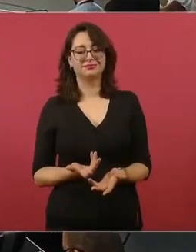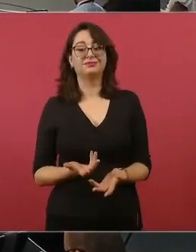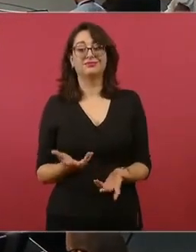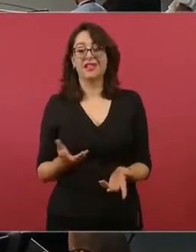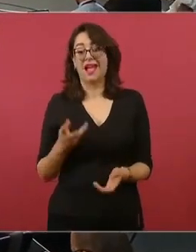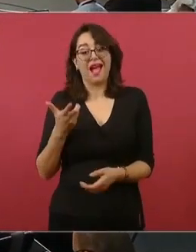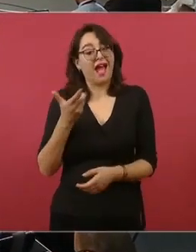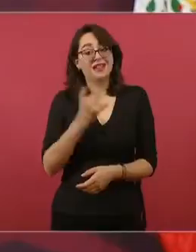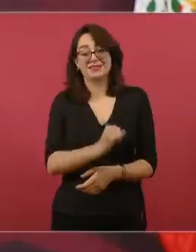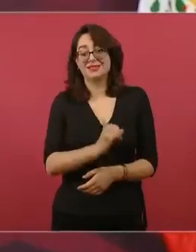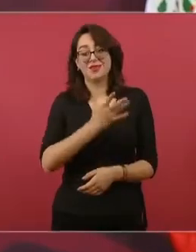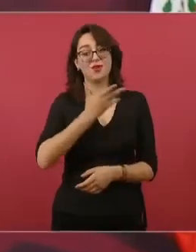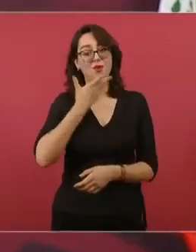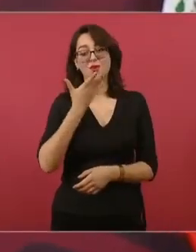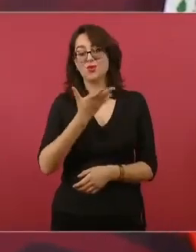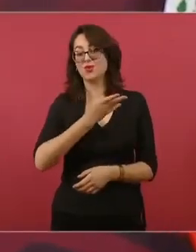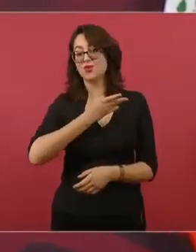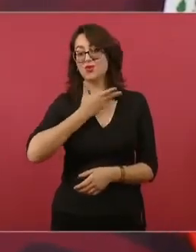era este régimen.